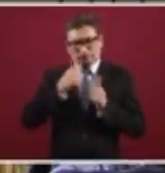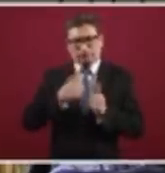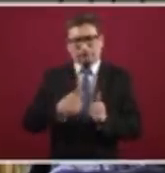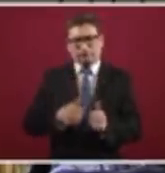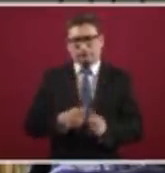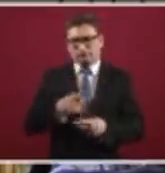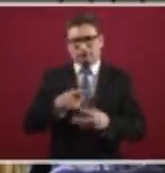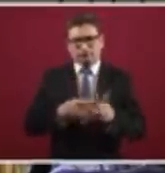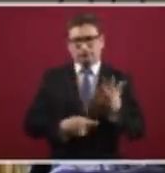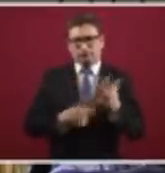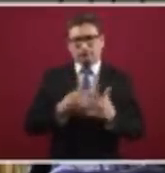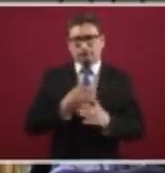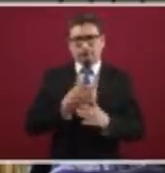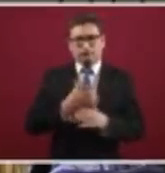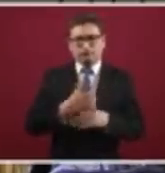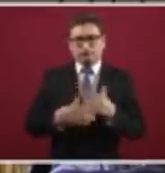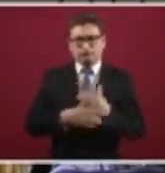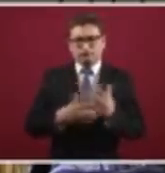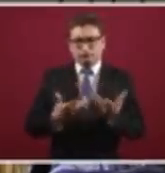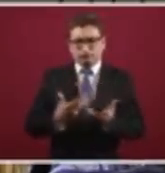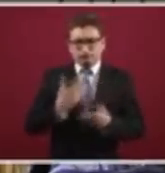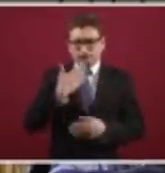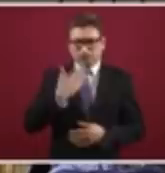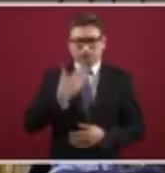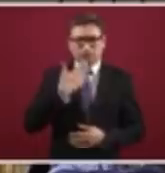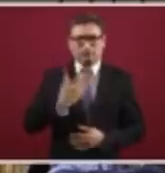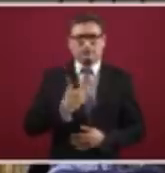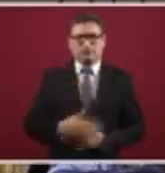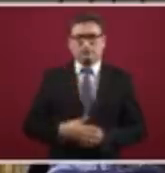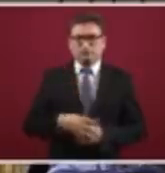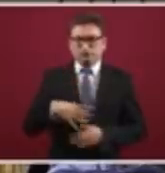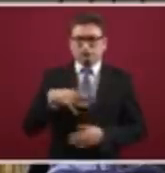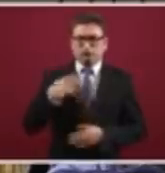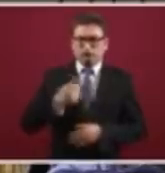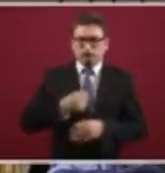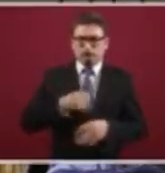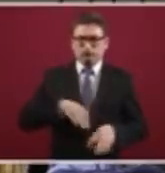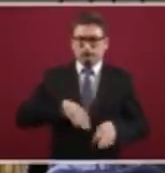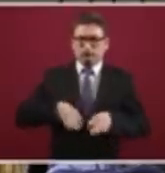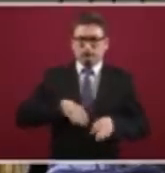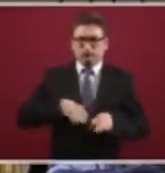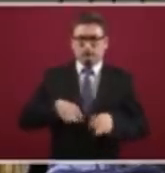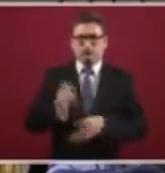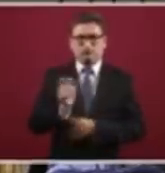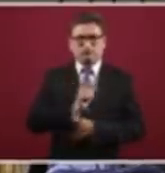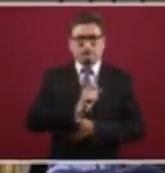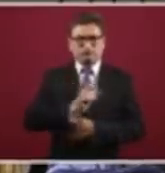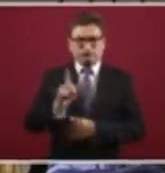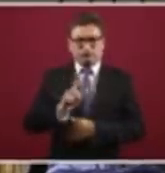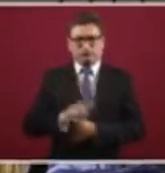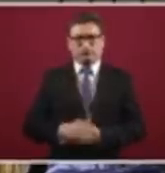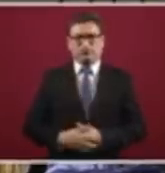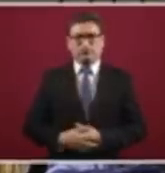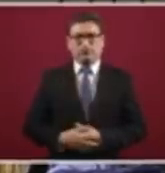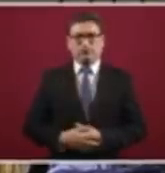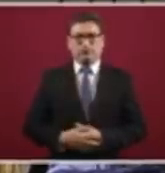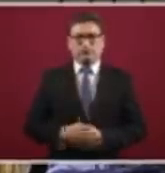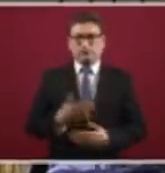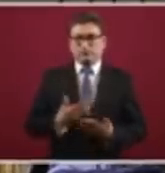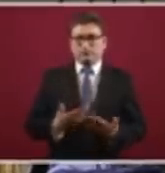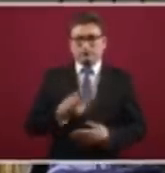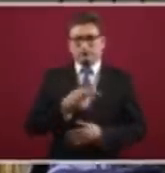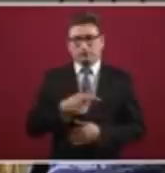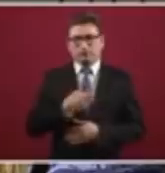las cosas bien que está trabajando de manera profesional y ahora alejandro va